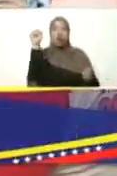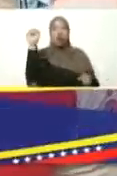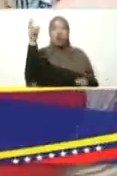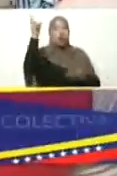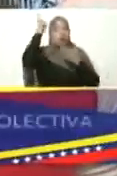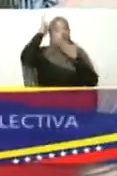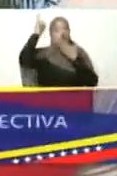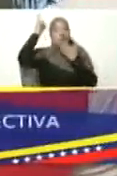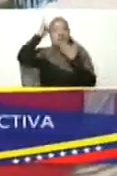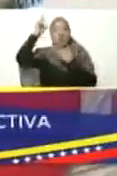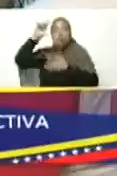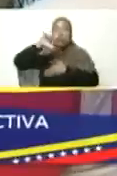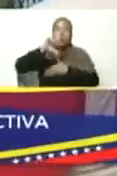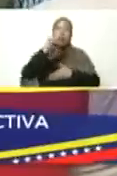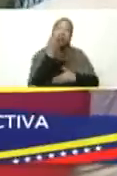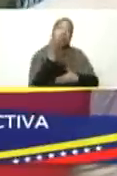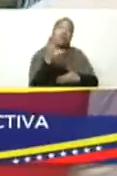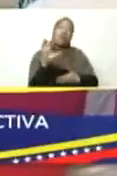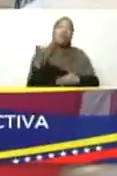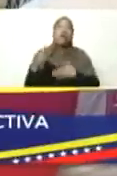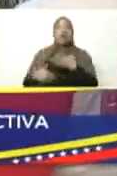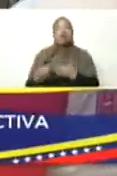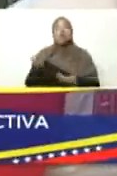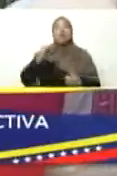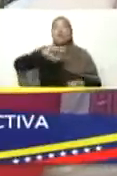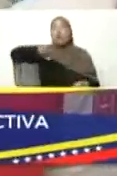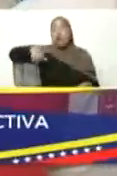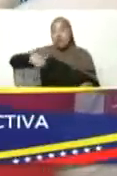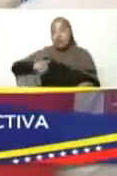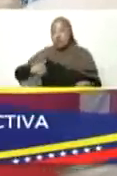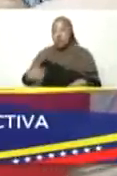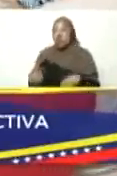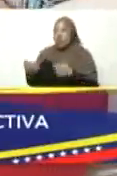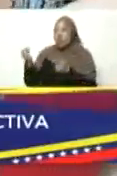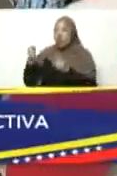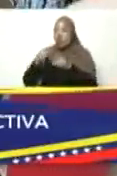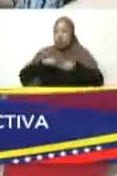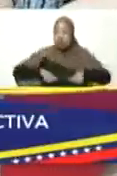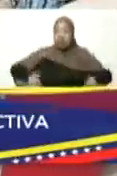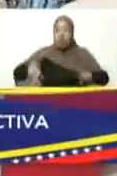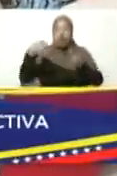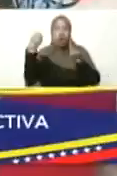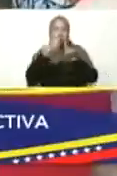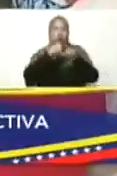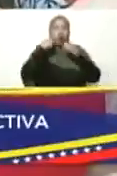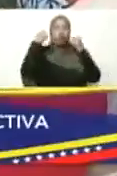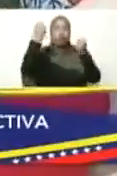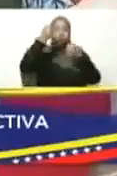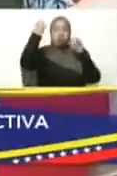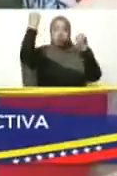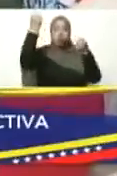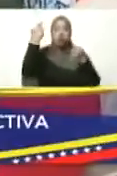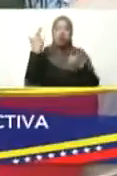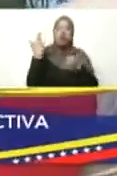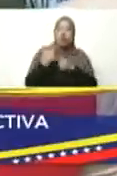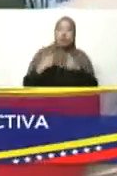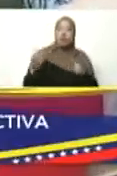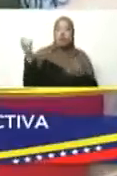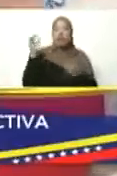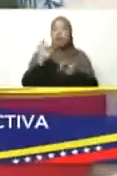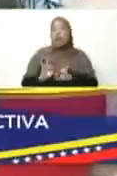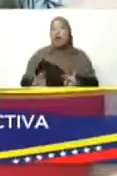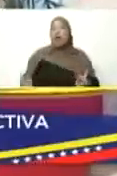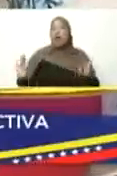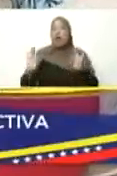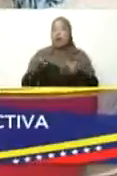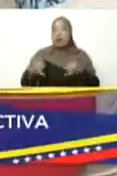indoamericano, el socialismo caribeño, el socialismo nuestro de una tierra rebelde, el nuevo socialismo. Esto no tiene nada que ver con el